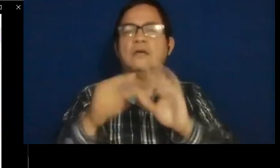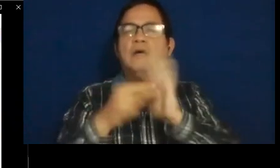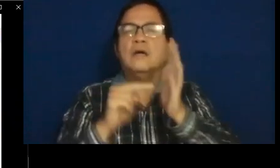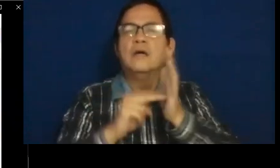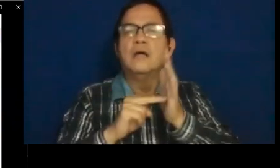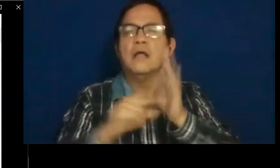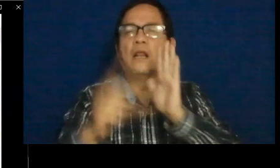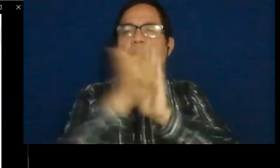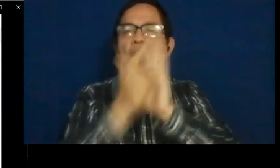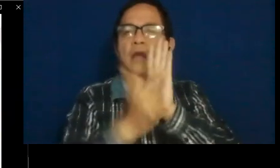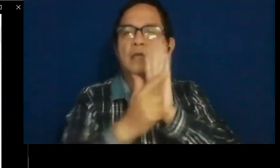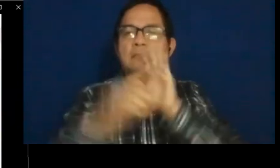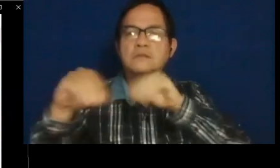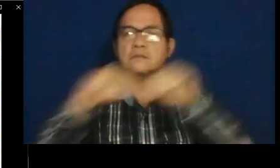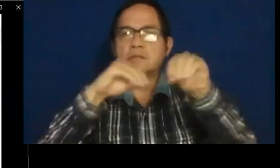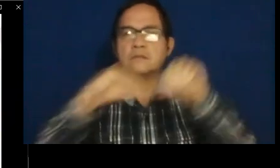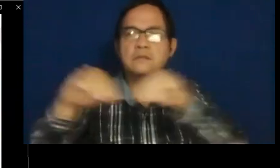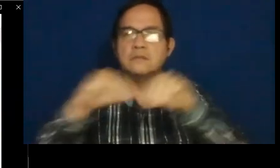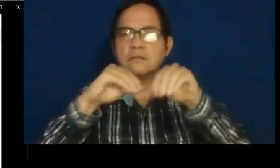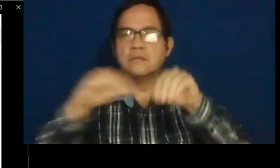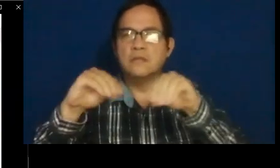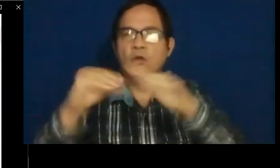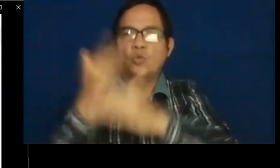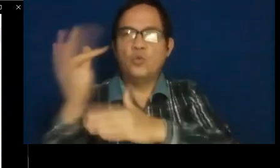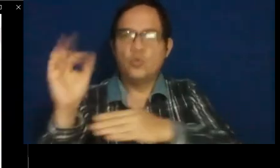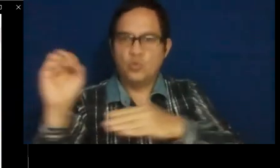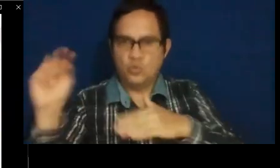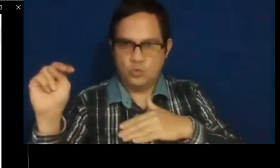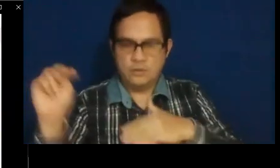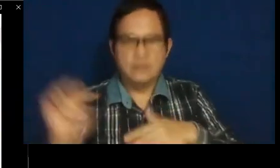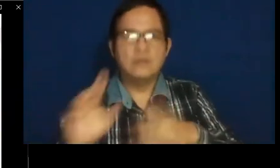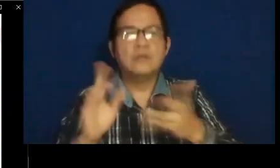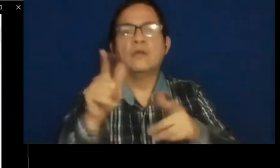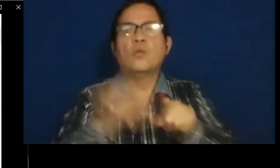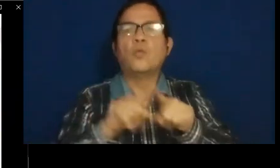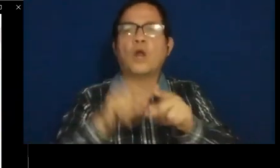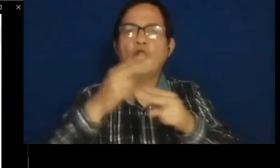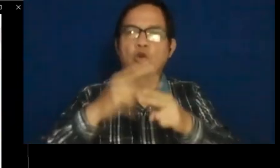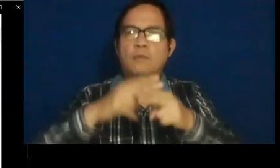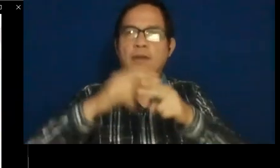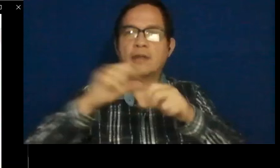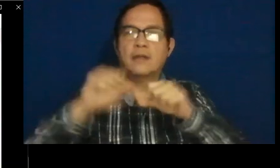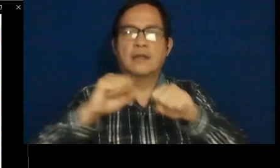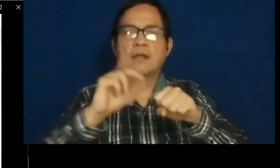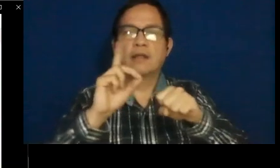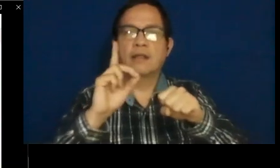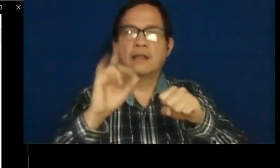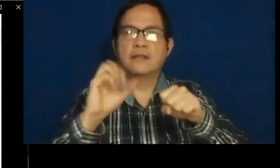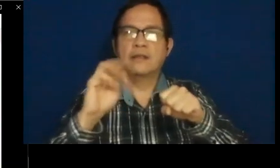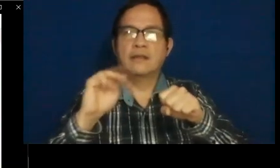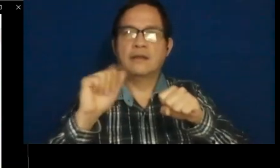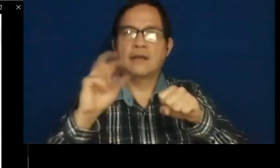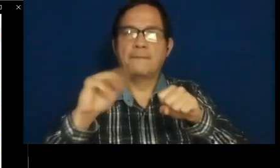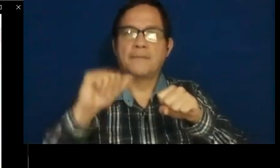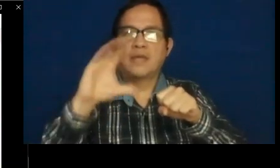leyes del movimiento de Newton. En particular, nosotros debemos tener claro un concepto que se denomina dinámica. Y la dinámica básicamente se